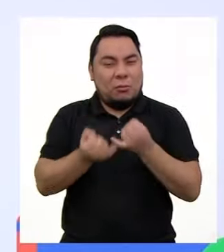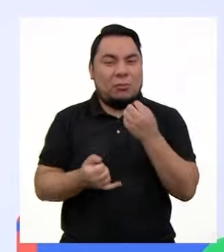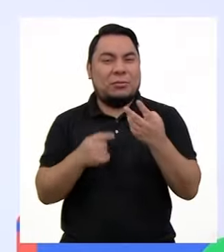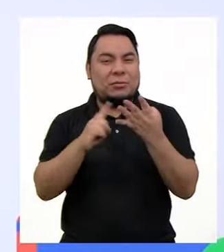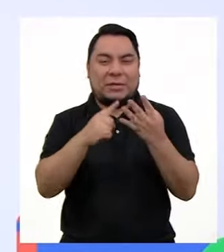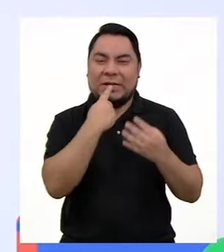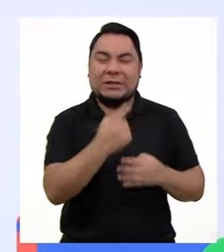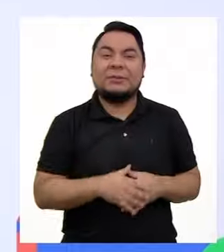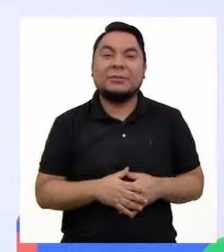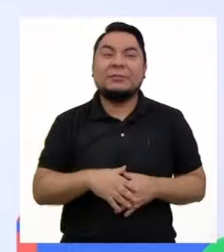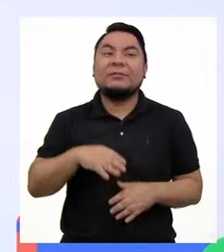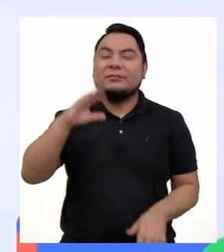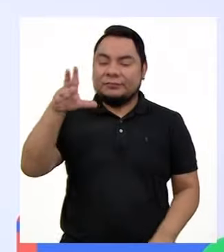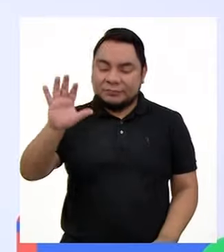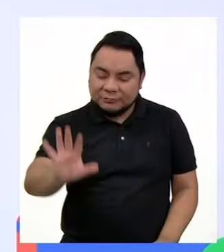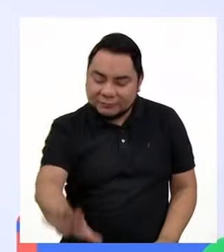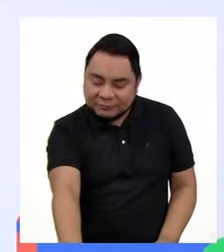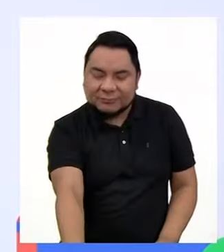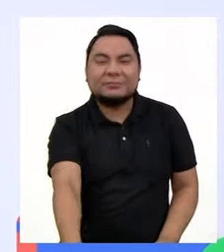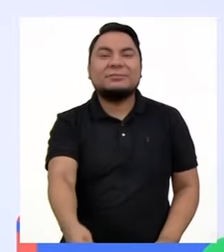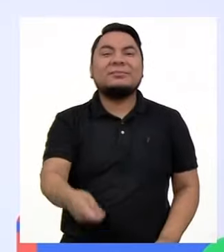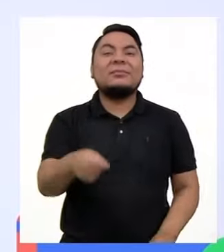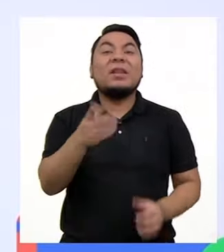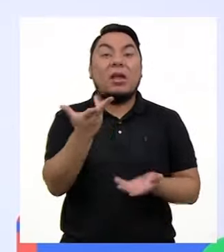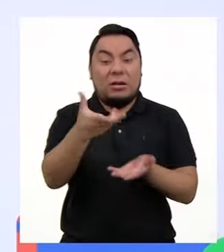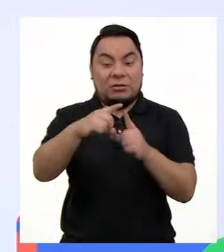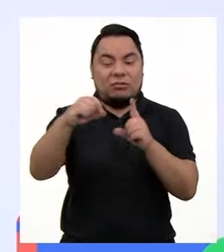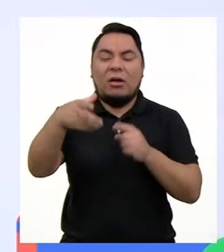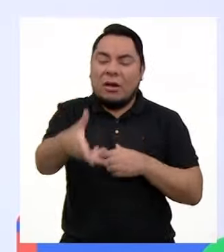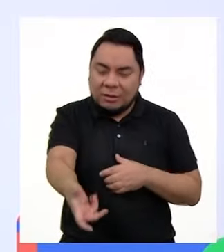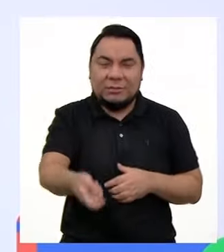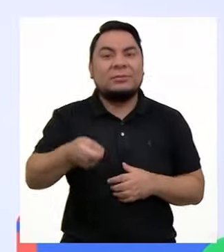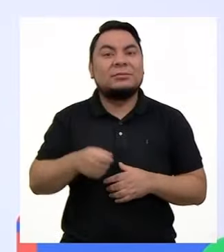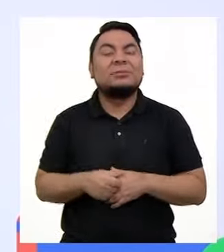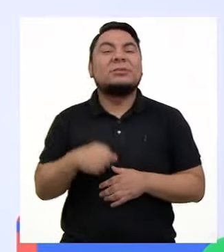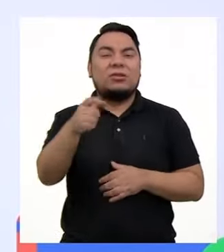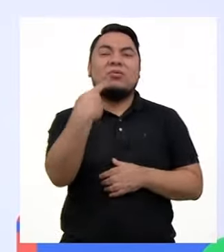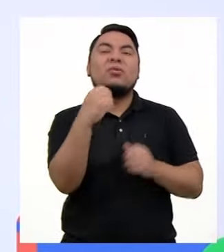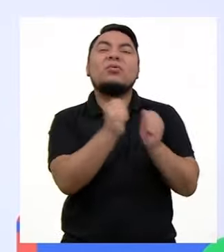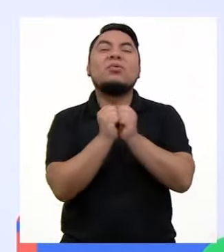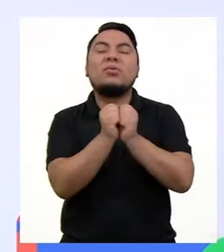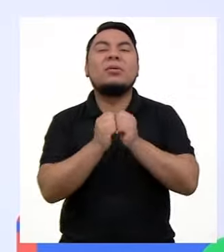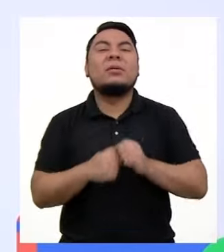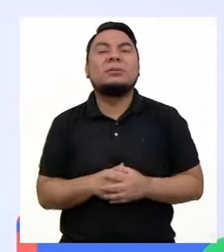dice... Recojo la hoja. Hay que hacerlo muy decididos. Vamos a hacerlo juntos.